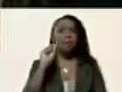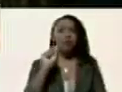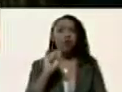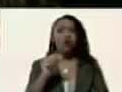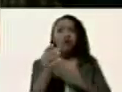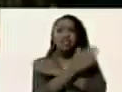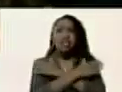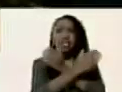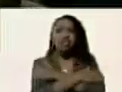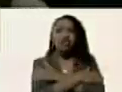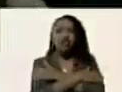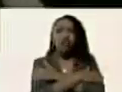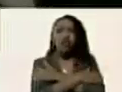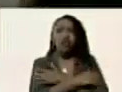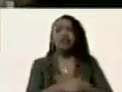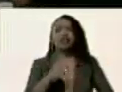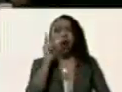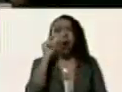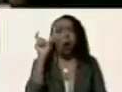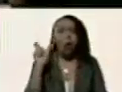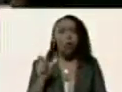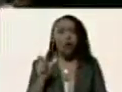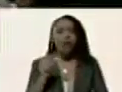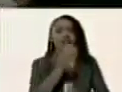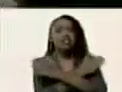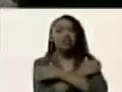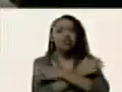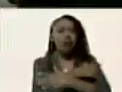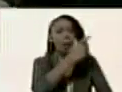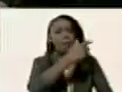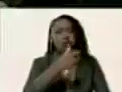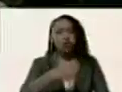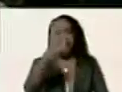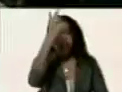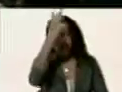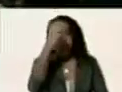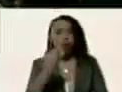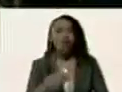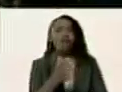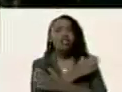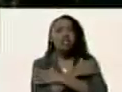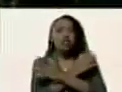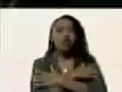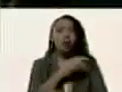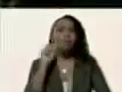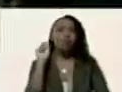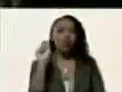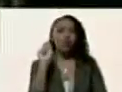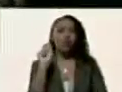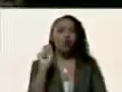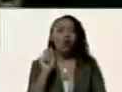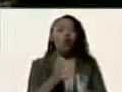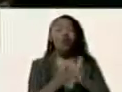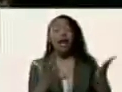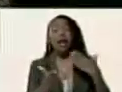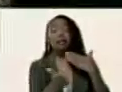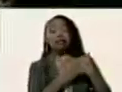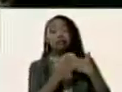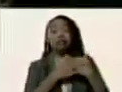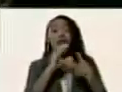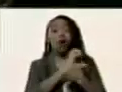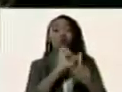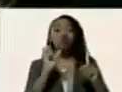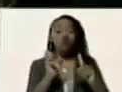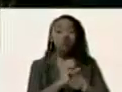Víctor Clar. Bien. Felicitaciones a la gente de Falcón. Felicitaciones, Punto Fijo. Una gran noticia para la cultura y